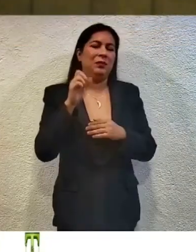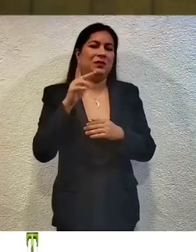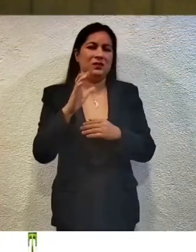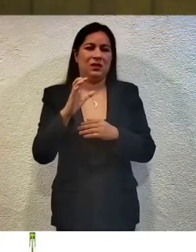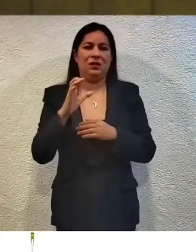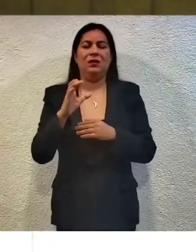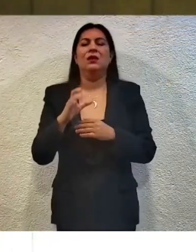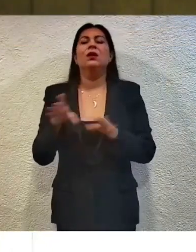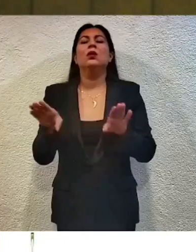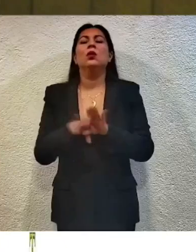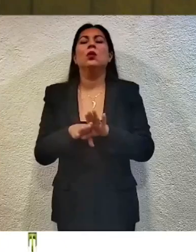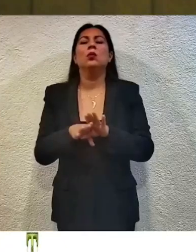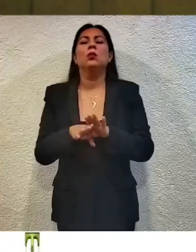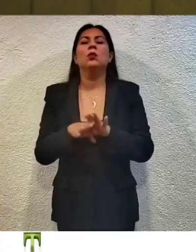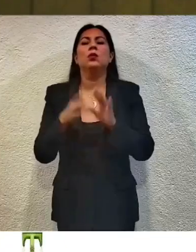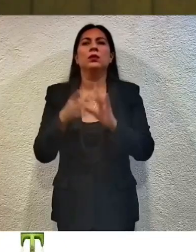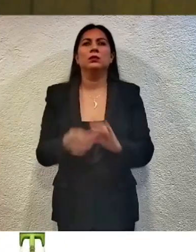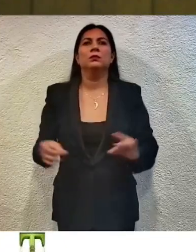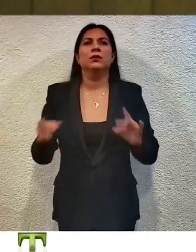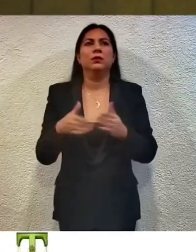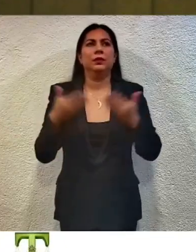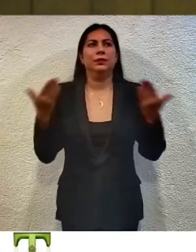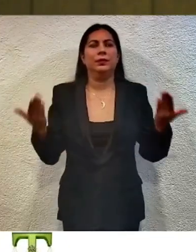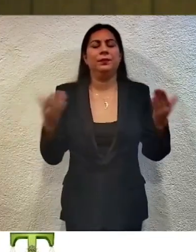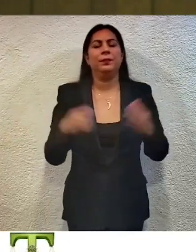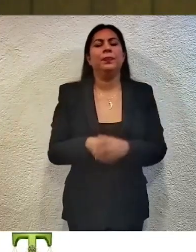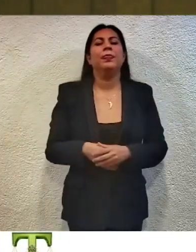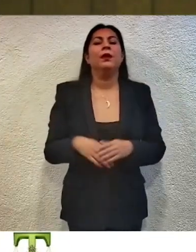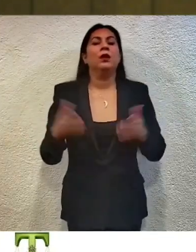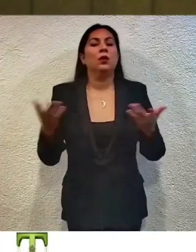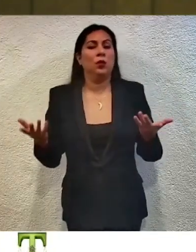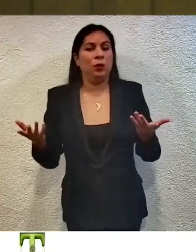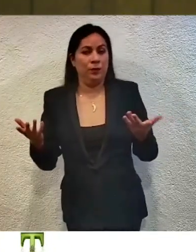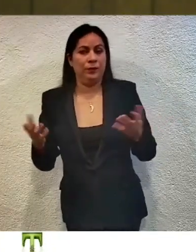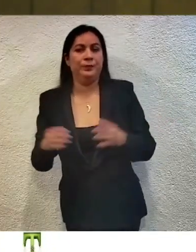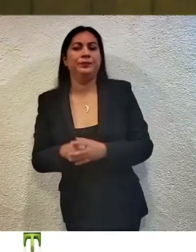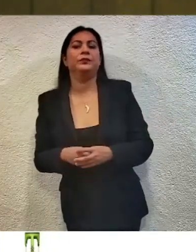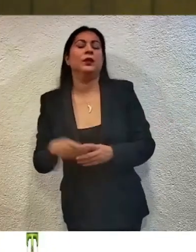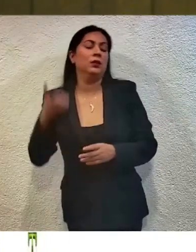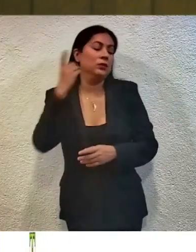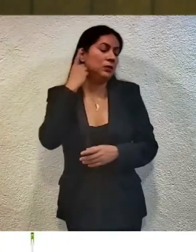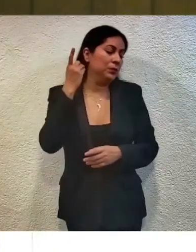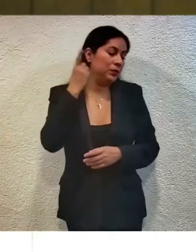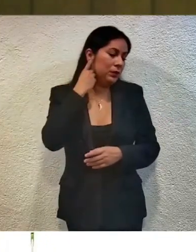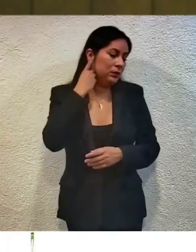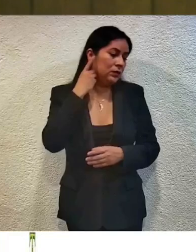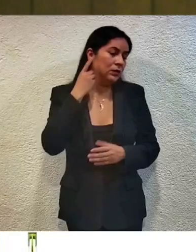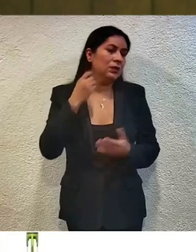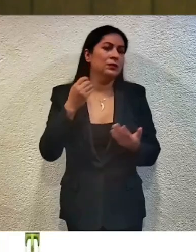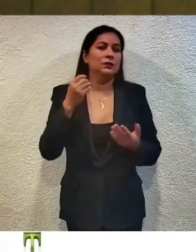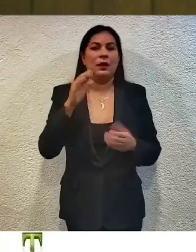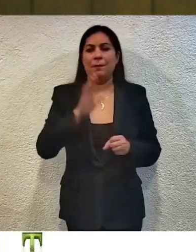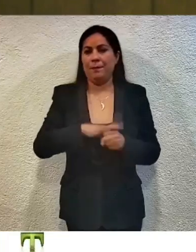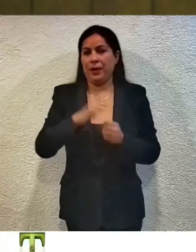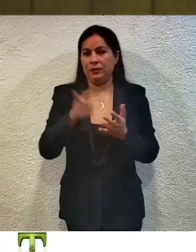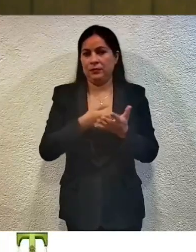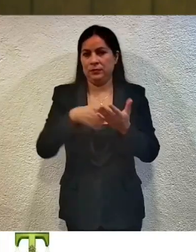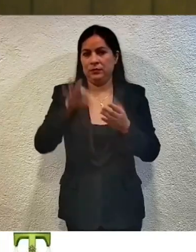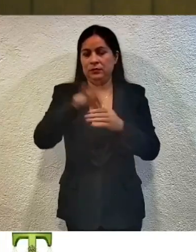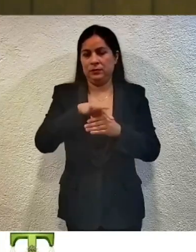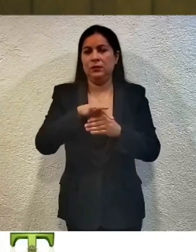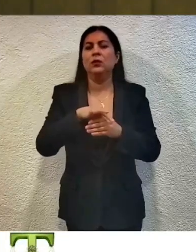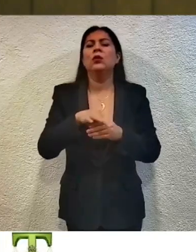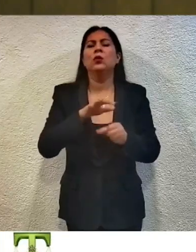como enseguida se los comento. Es decir, en las diputaciones de mayoría relativa